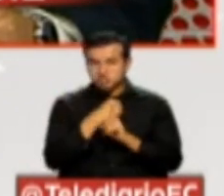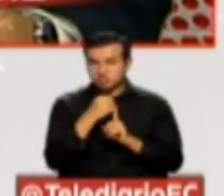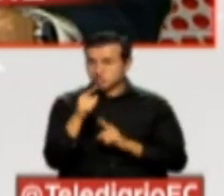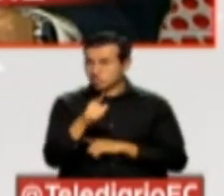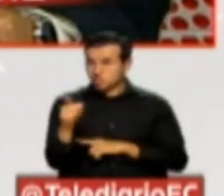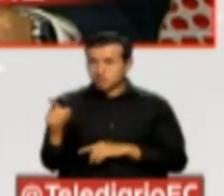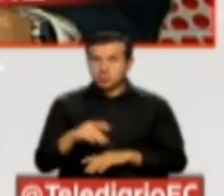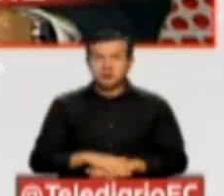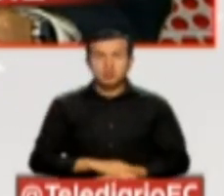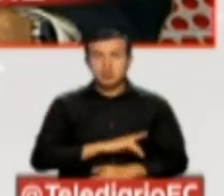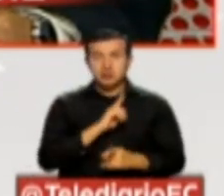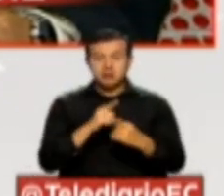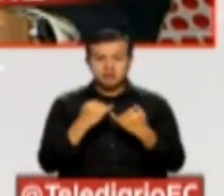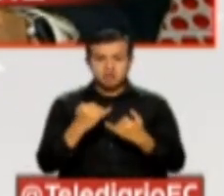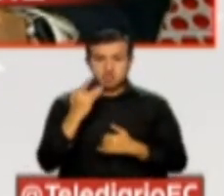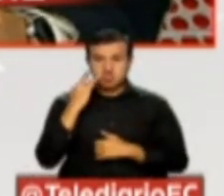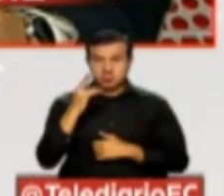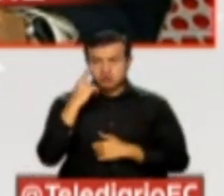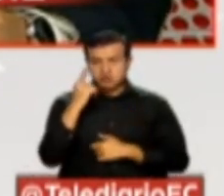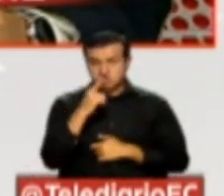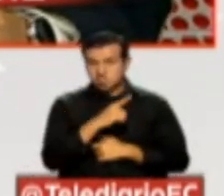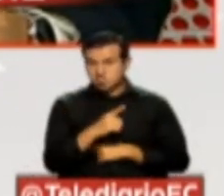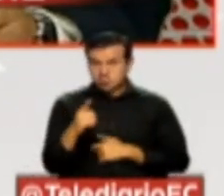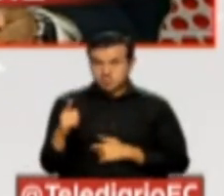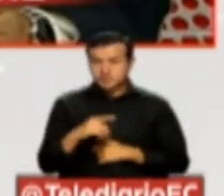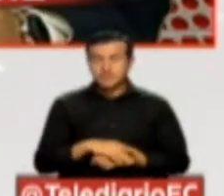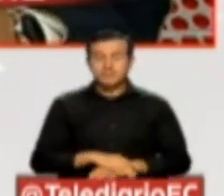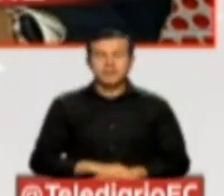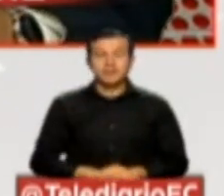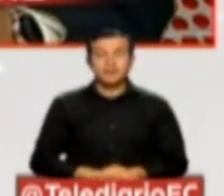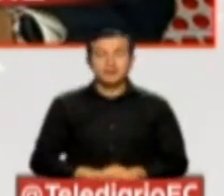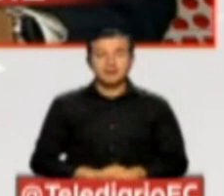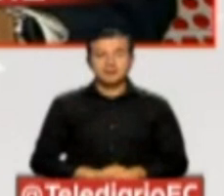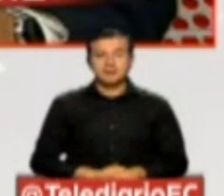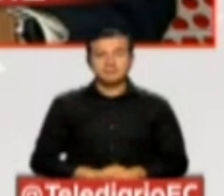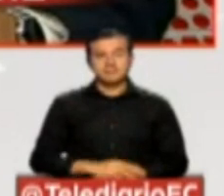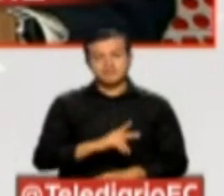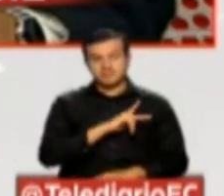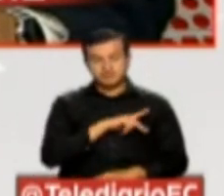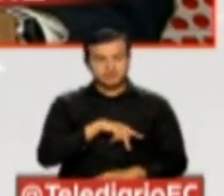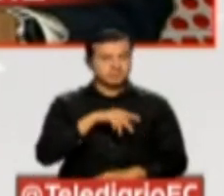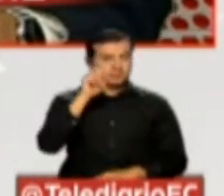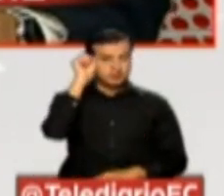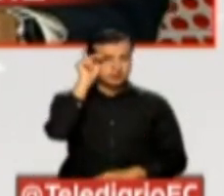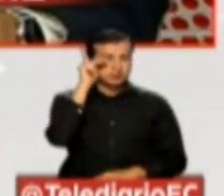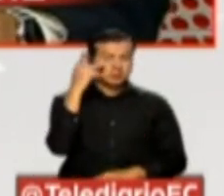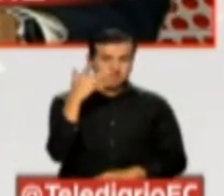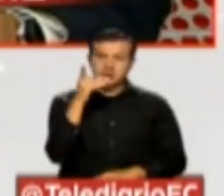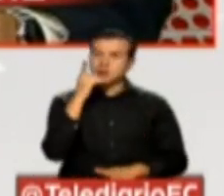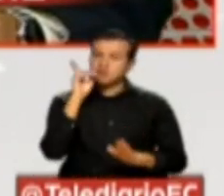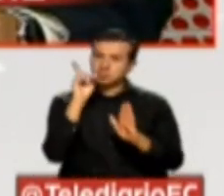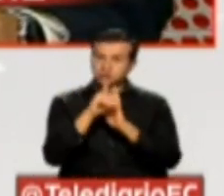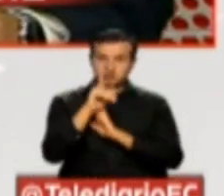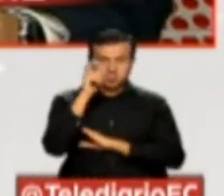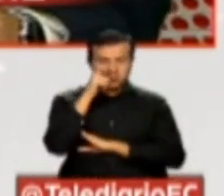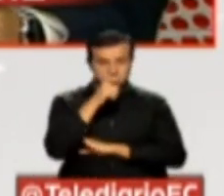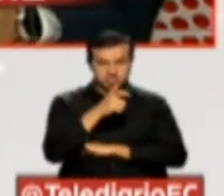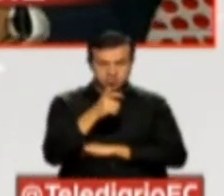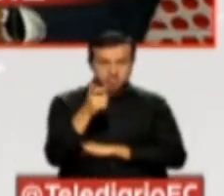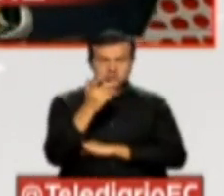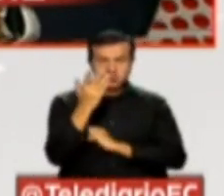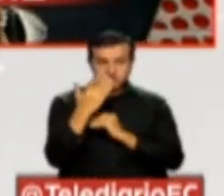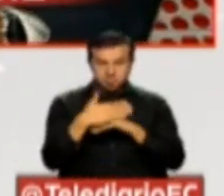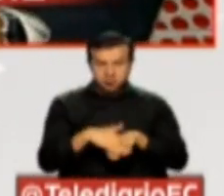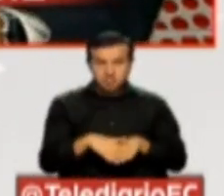Correcto. Por el momento, sospechosos. Lo que nosotros, bueno, desde mi punto de vista, nosotros hemos denunciado a la Fiscalía, luego